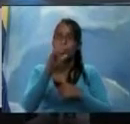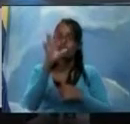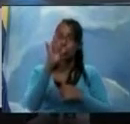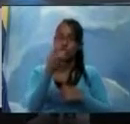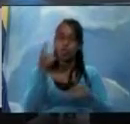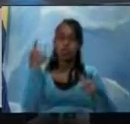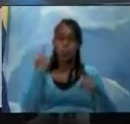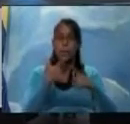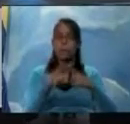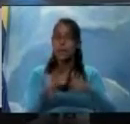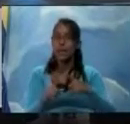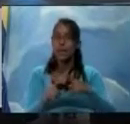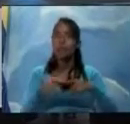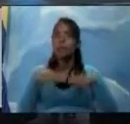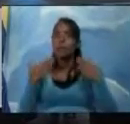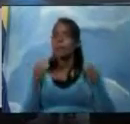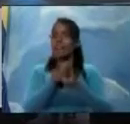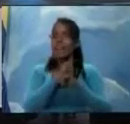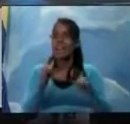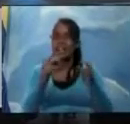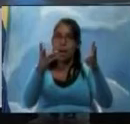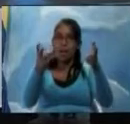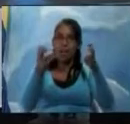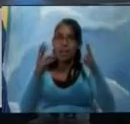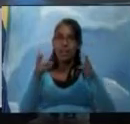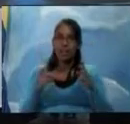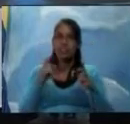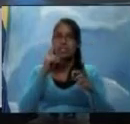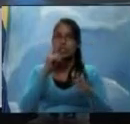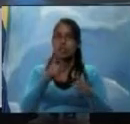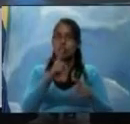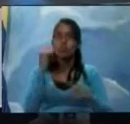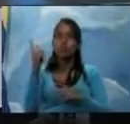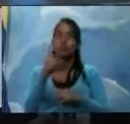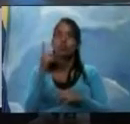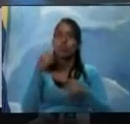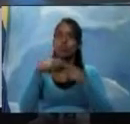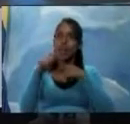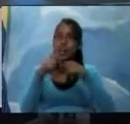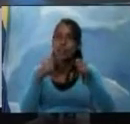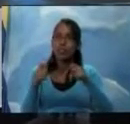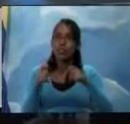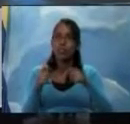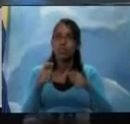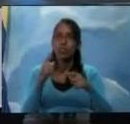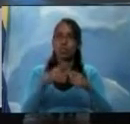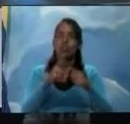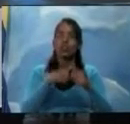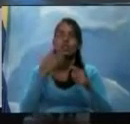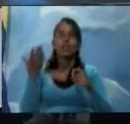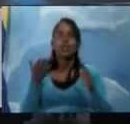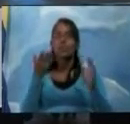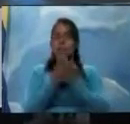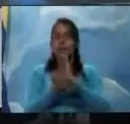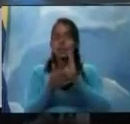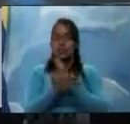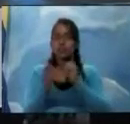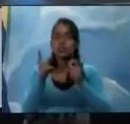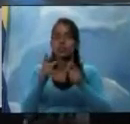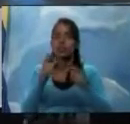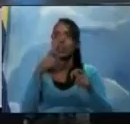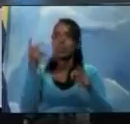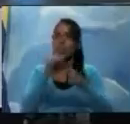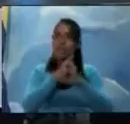Pero el que había recibido 1 solo talento, ¿qué pasó con el